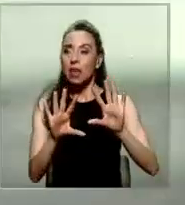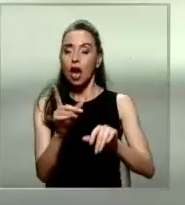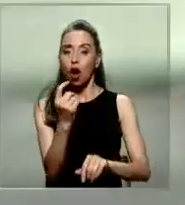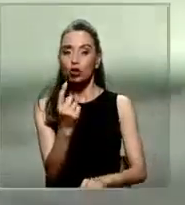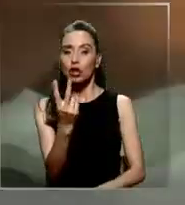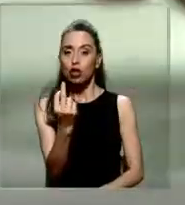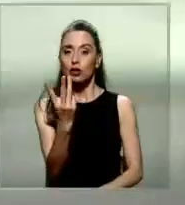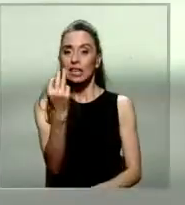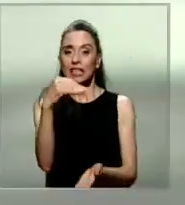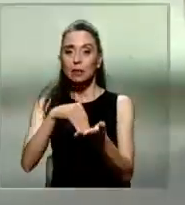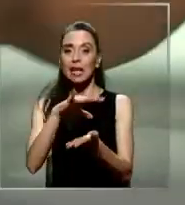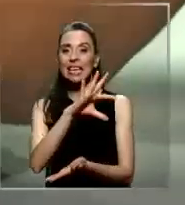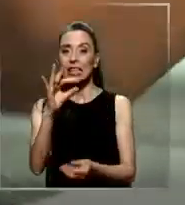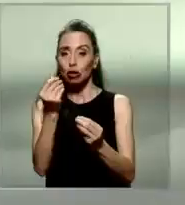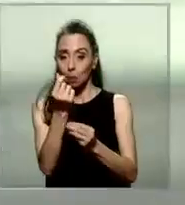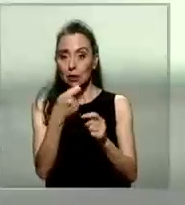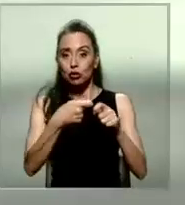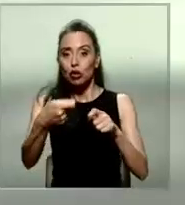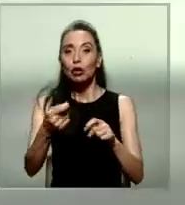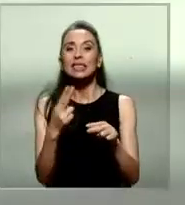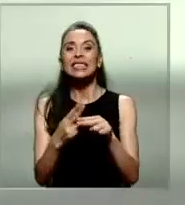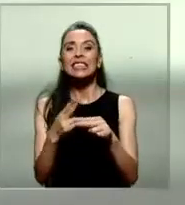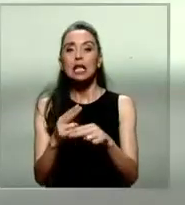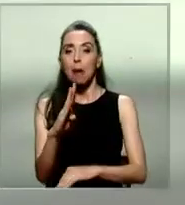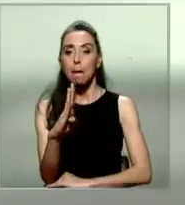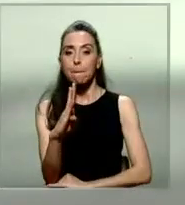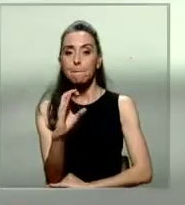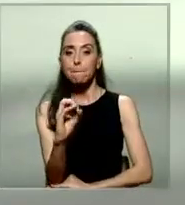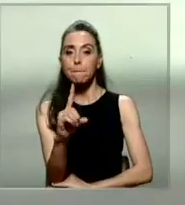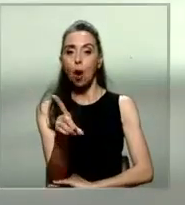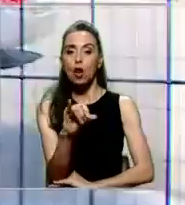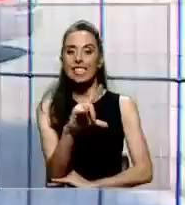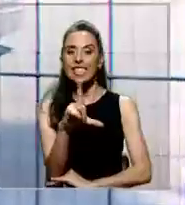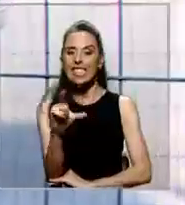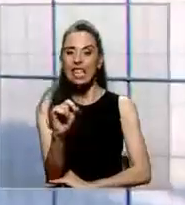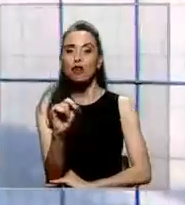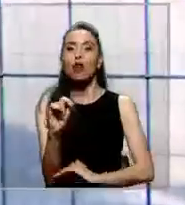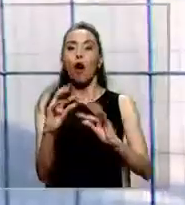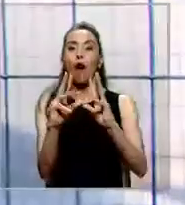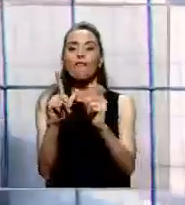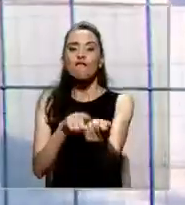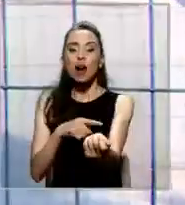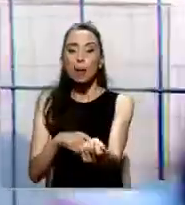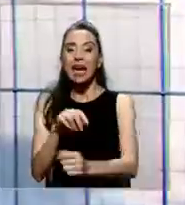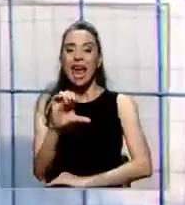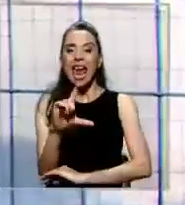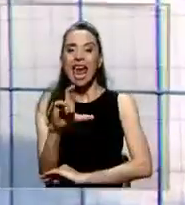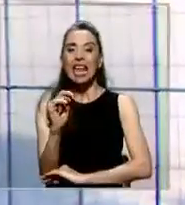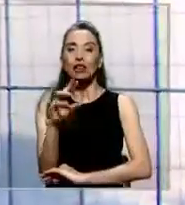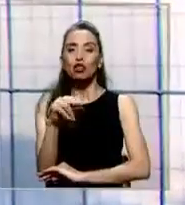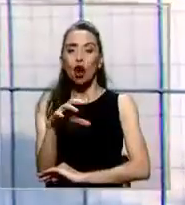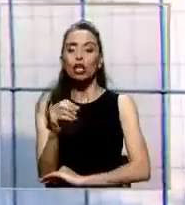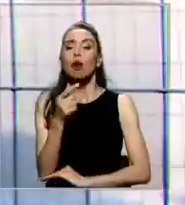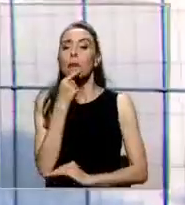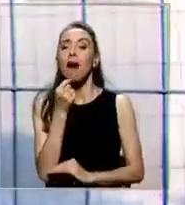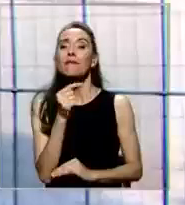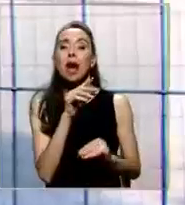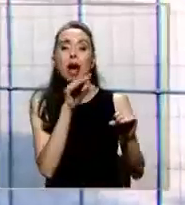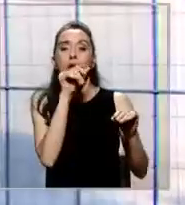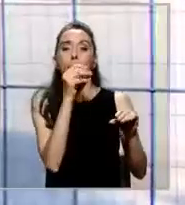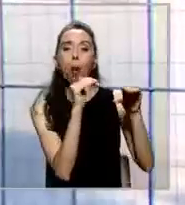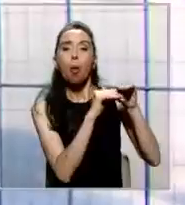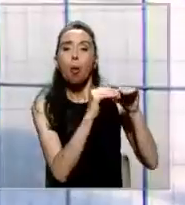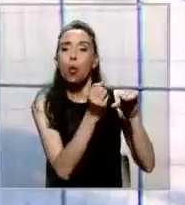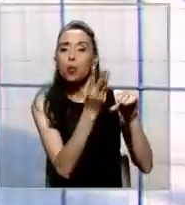13.500 pesos. Ese es el monto del llamado bolsillo familiar electrónico. Es más cómodo en la cuenta RUT. ¿Por qué? Por evitar